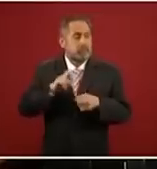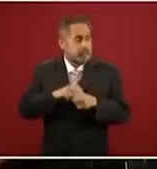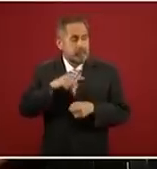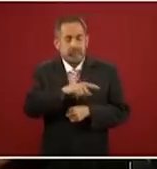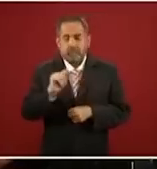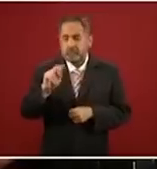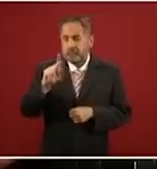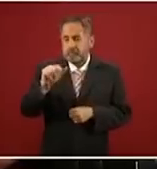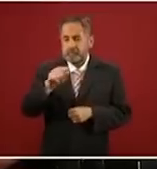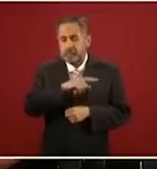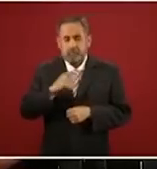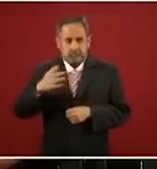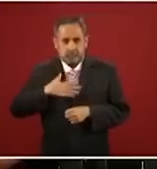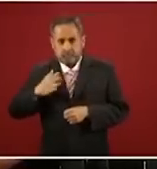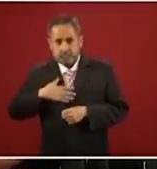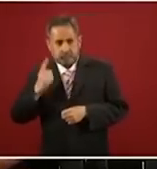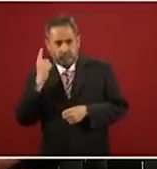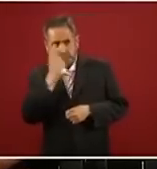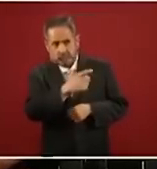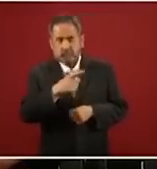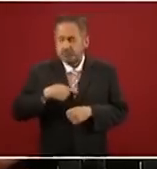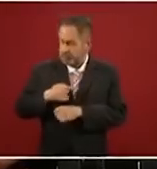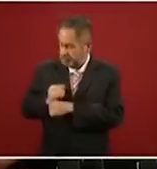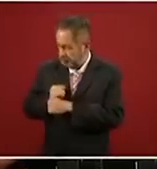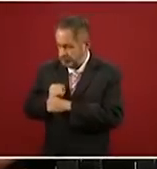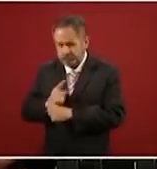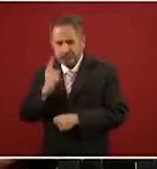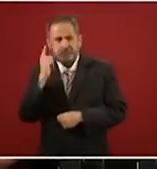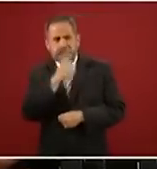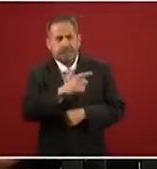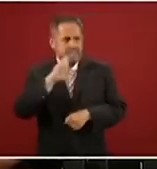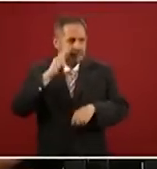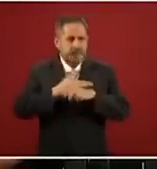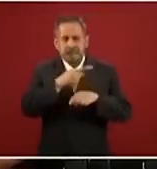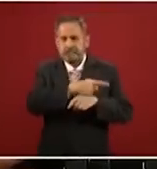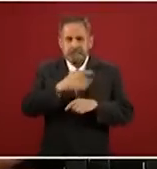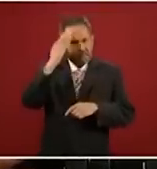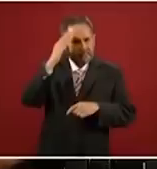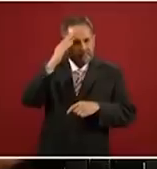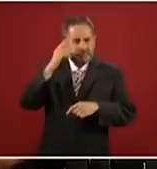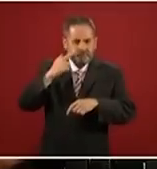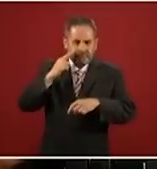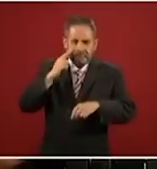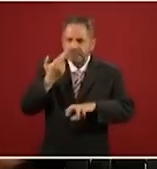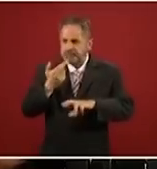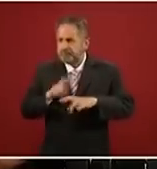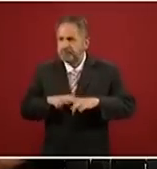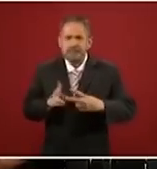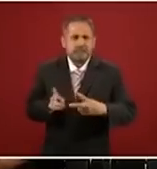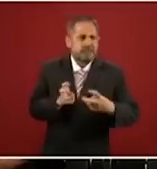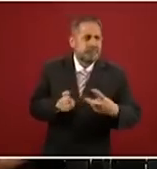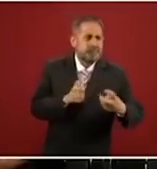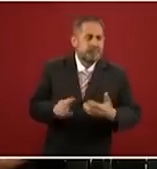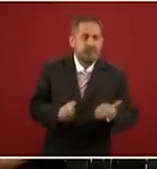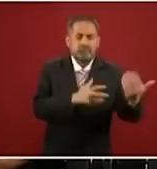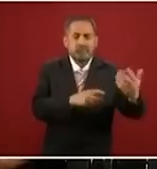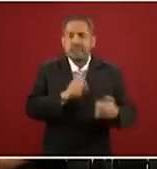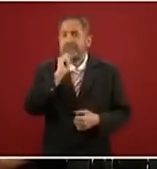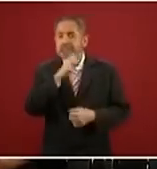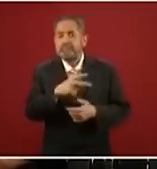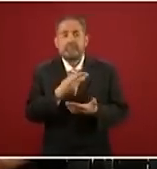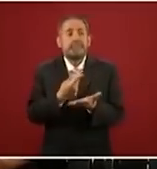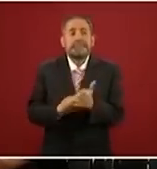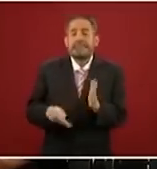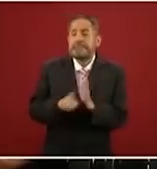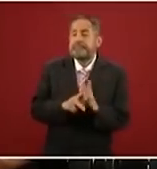sido señalados por nosotros por nuestras investigaciones como los orquestadores del ua chico leo también están vendiendo plazas indebidamente